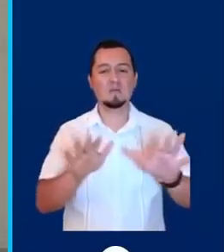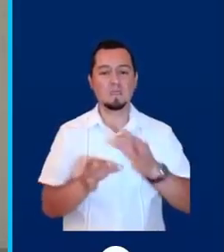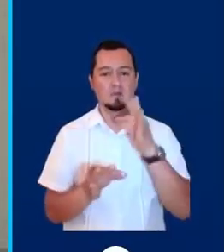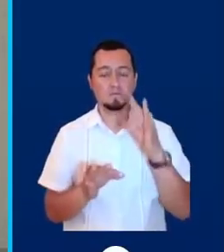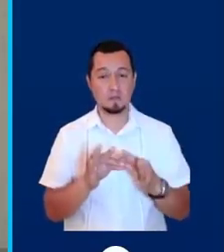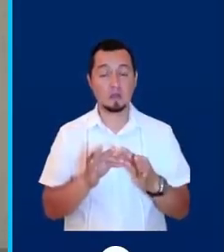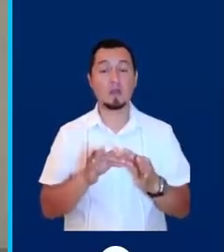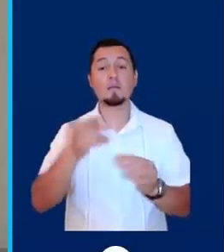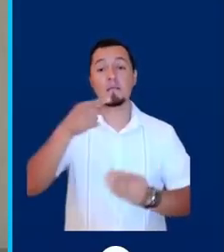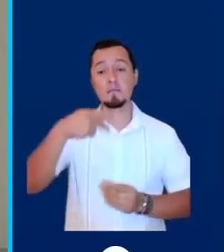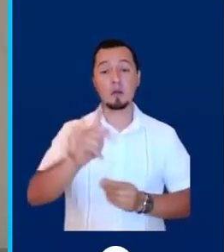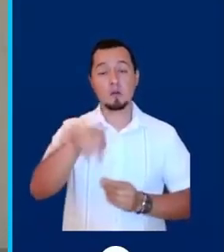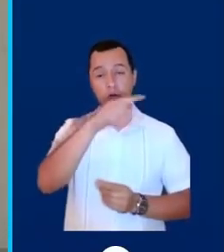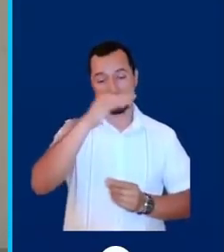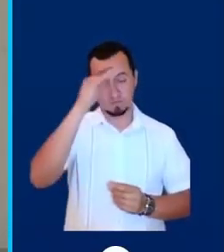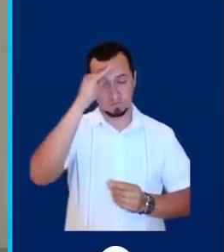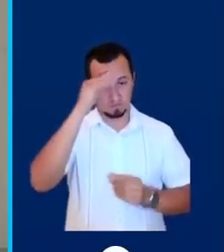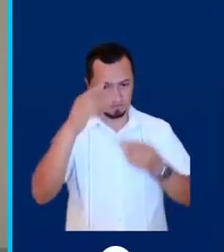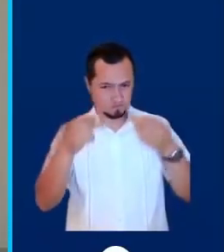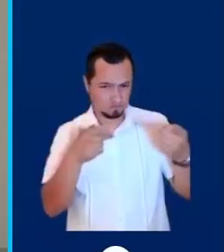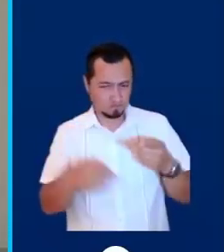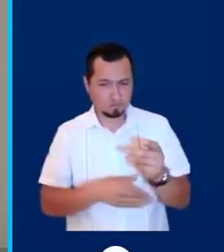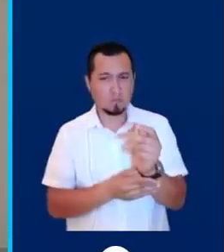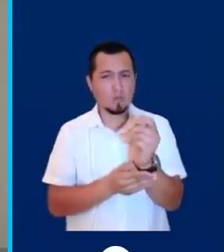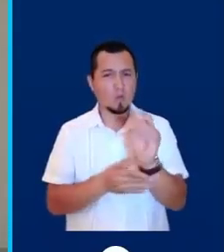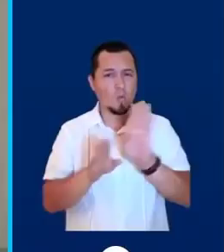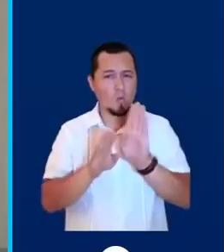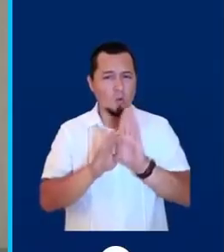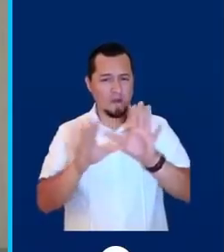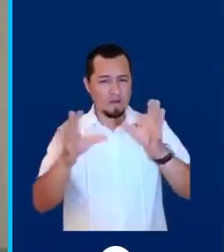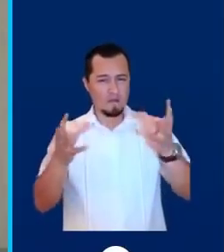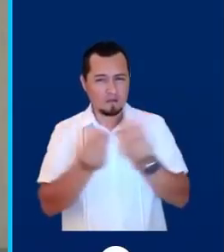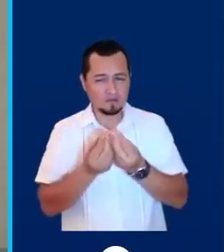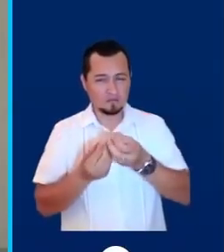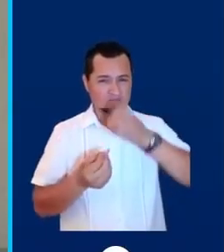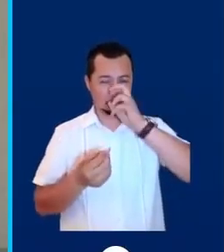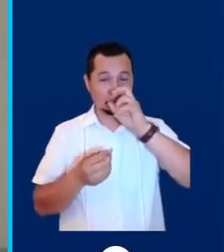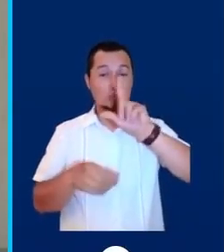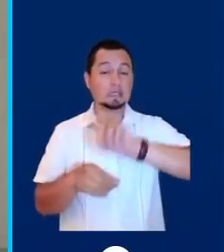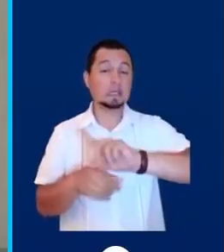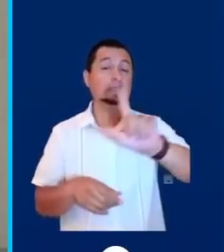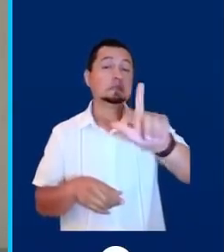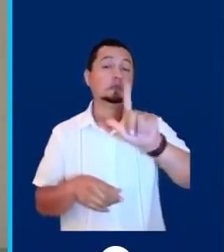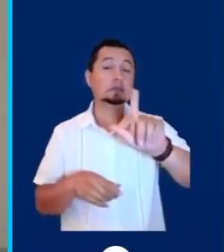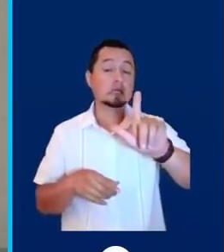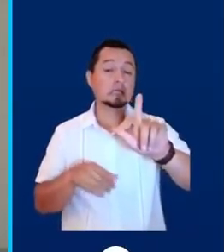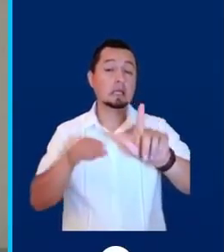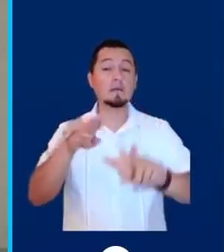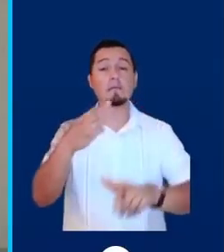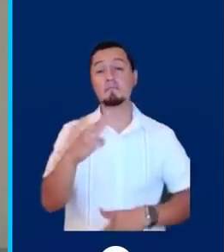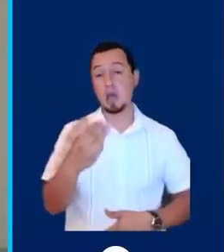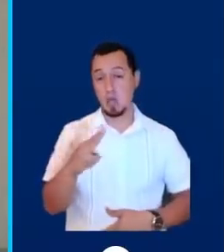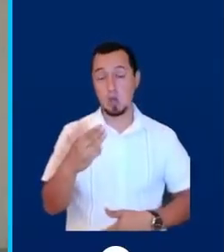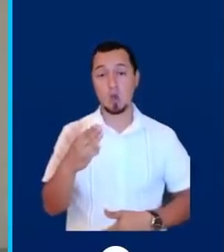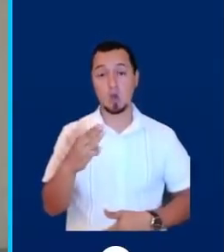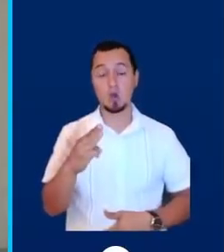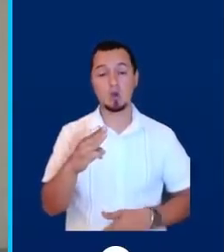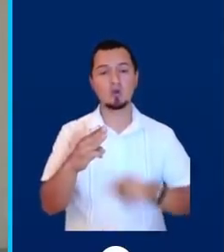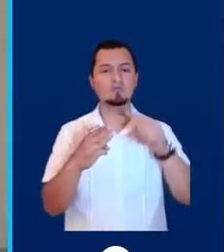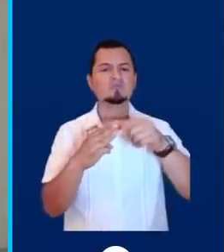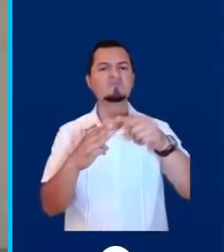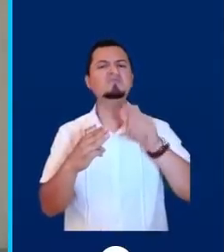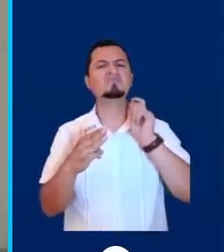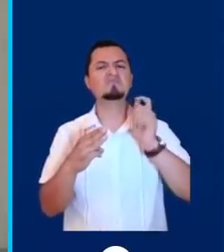está incluido un planteamiento que nos permitirá reforzar a partir del día 17 de mayo algunas actividades de